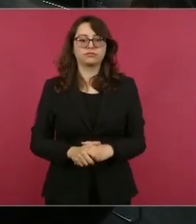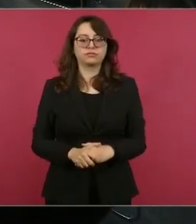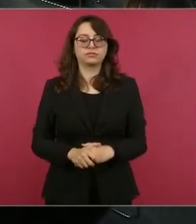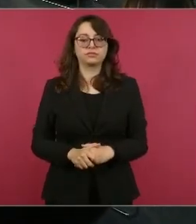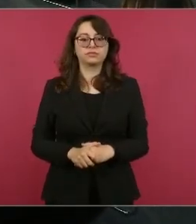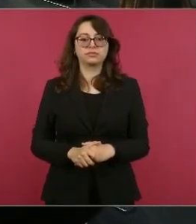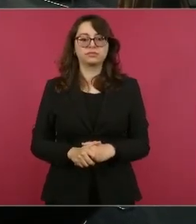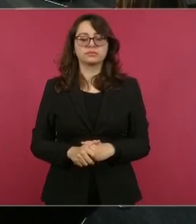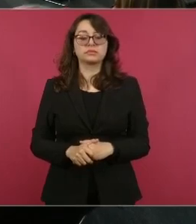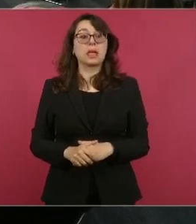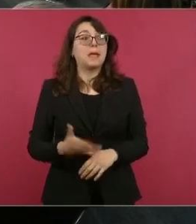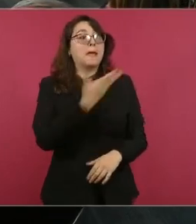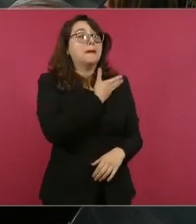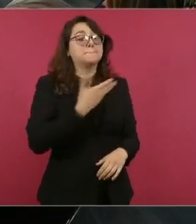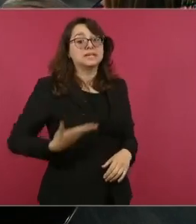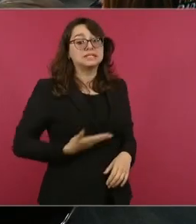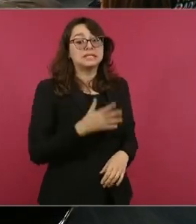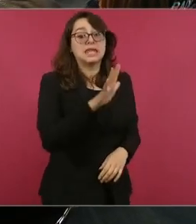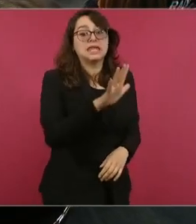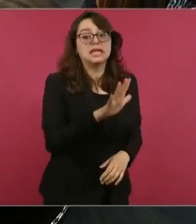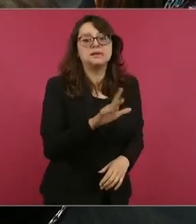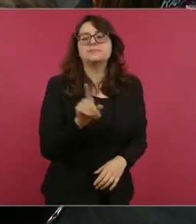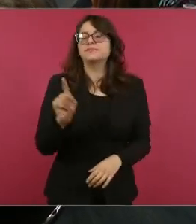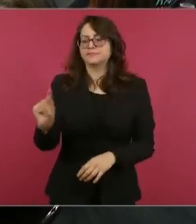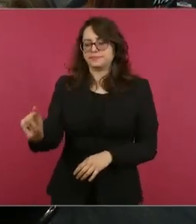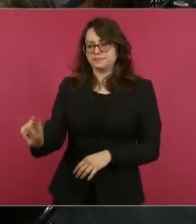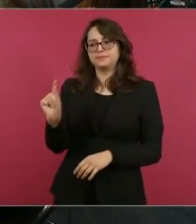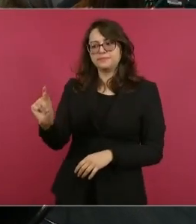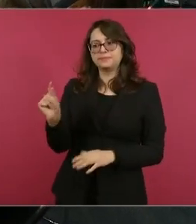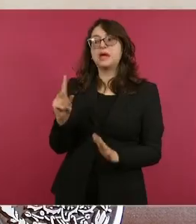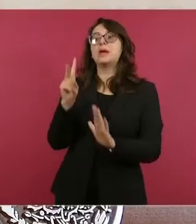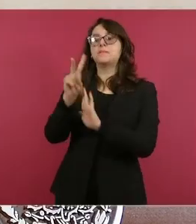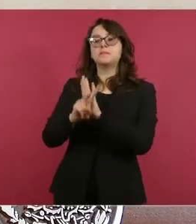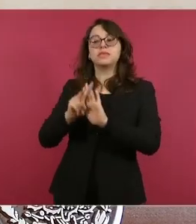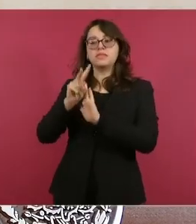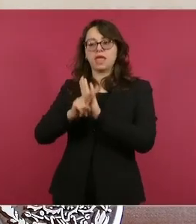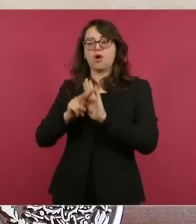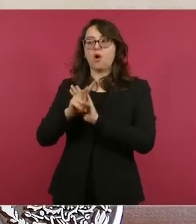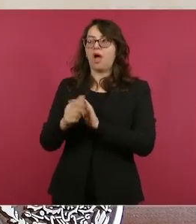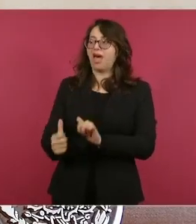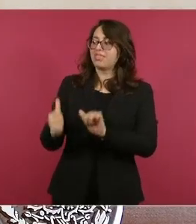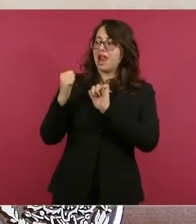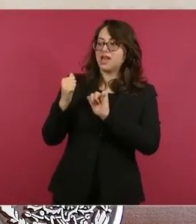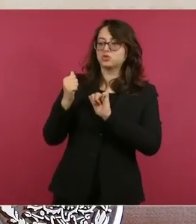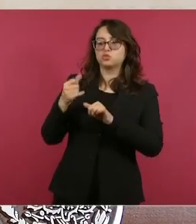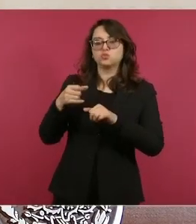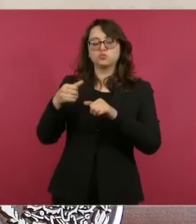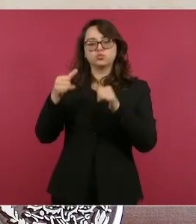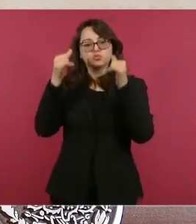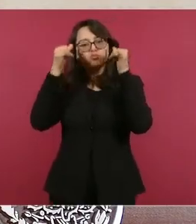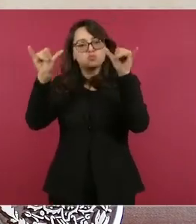para más señales, es un video donde hay hasta una vaca detrás.